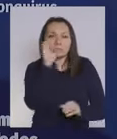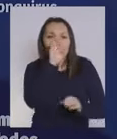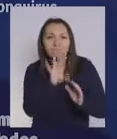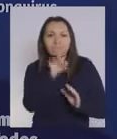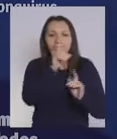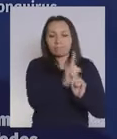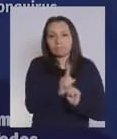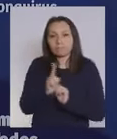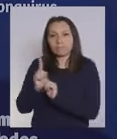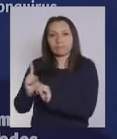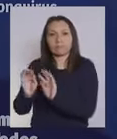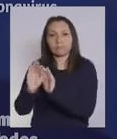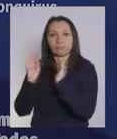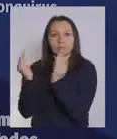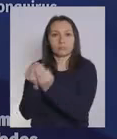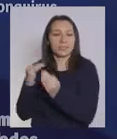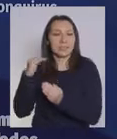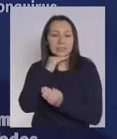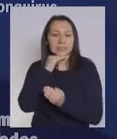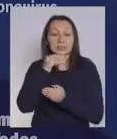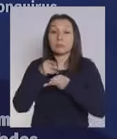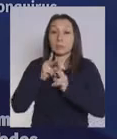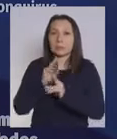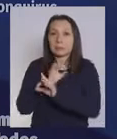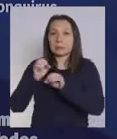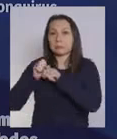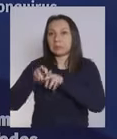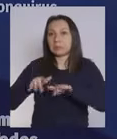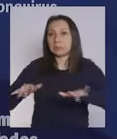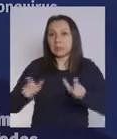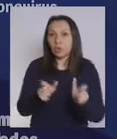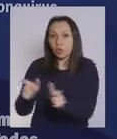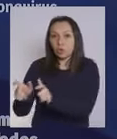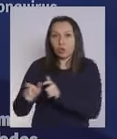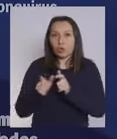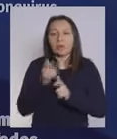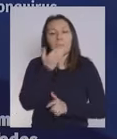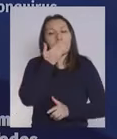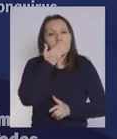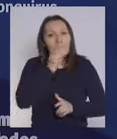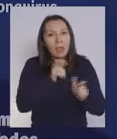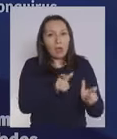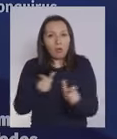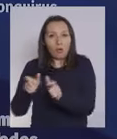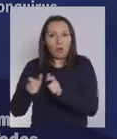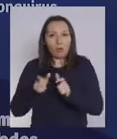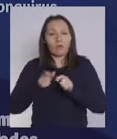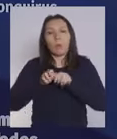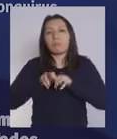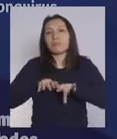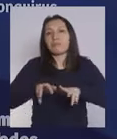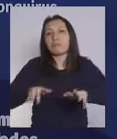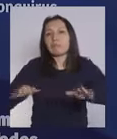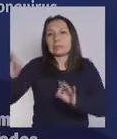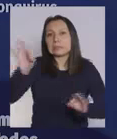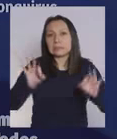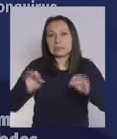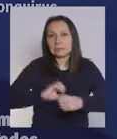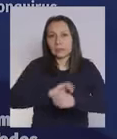son aisladas, lo que nos va a permitir, obviamente, si Dios quiere, llevar un mejor control de la diseminación del